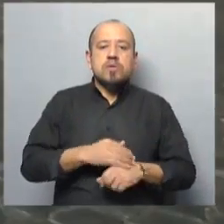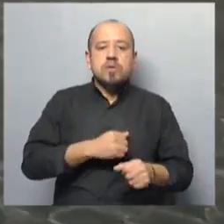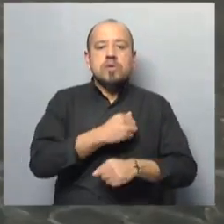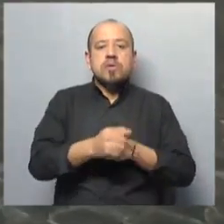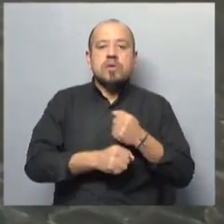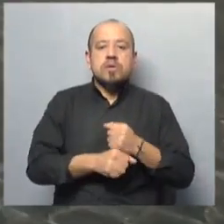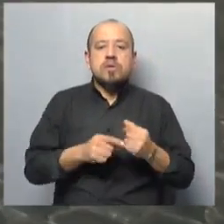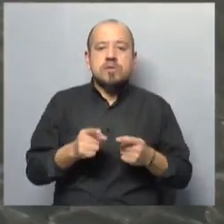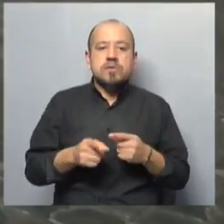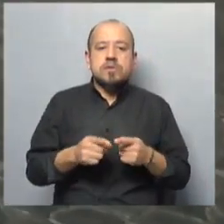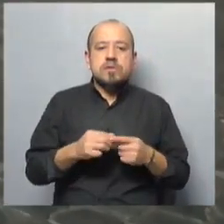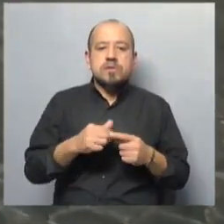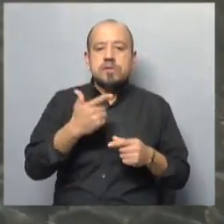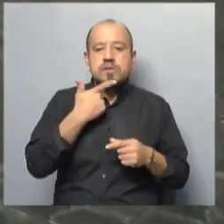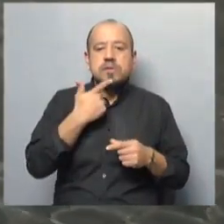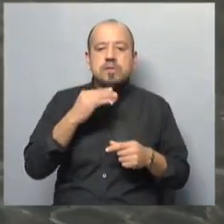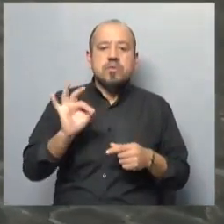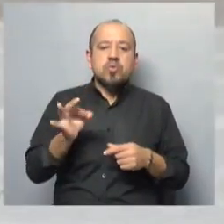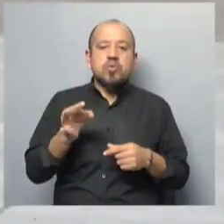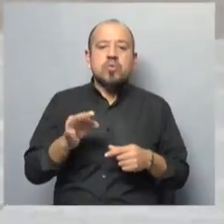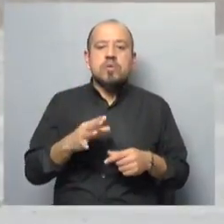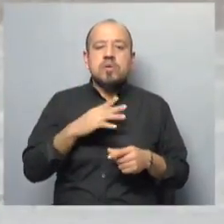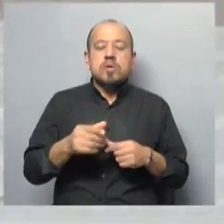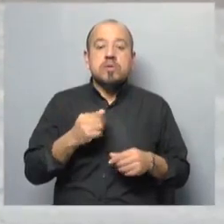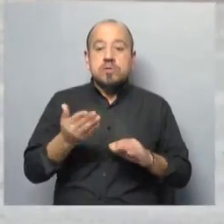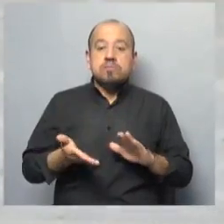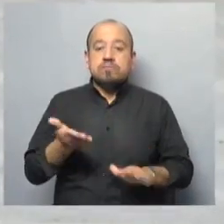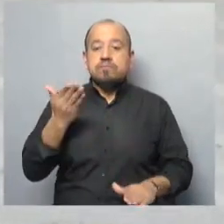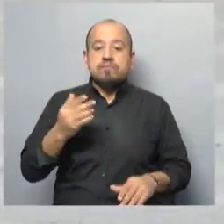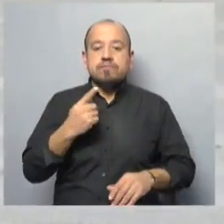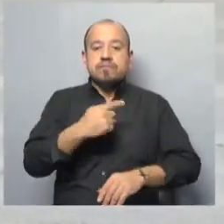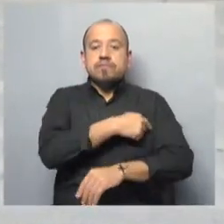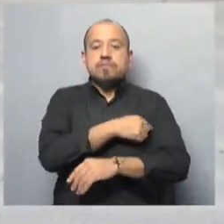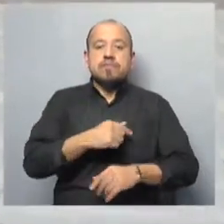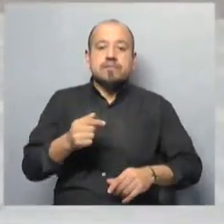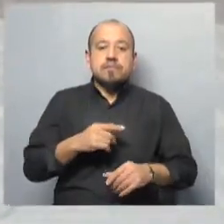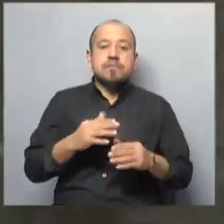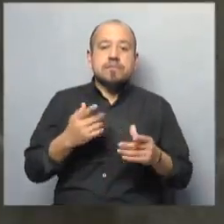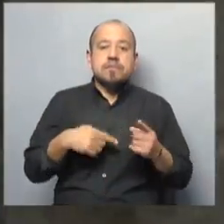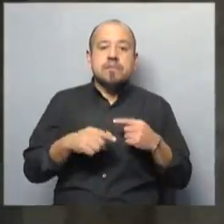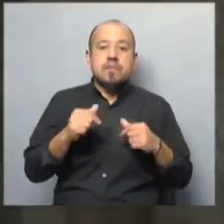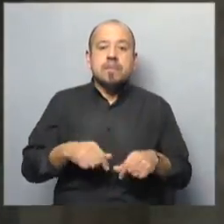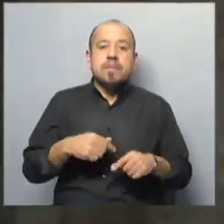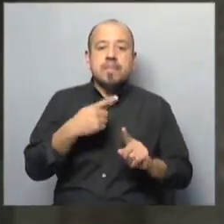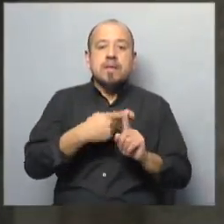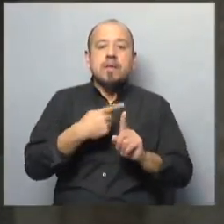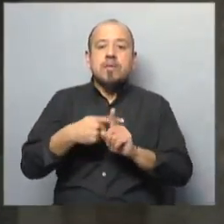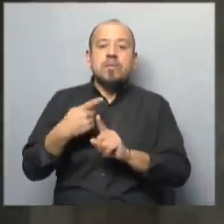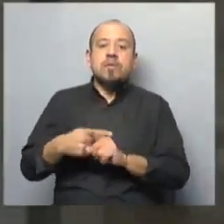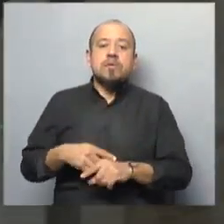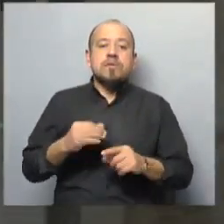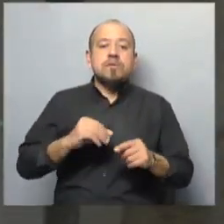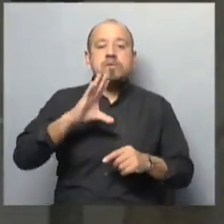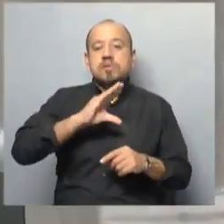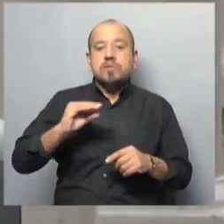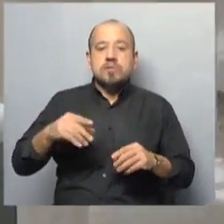tendencia climática durante septiembre y octubre prevé un aumento en la temperatura superior a lo normal para estos meses, así como una baja